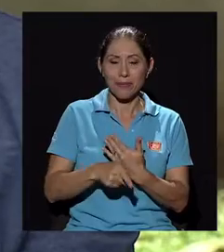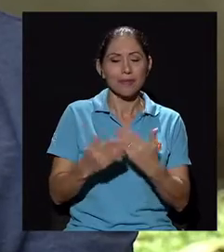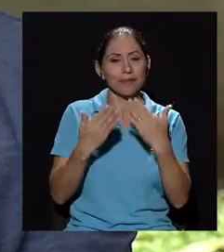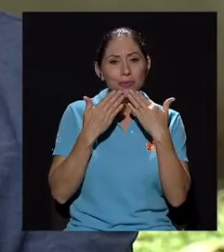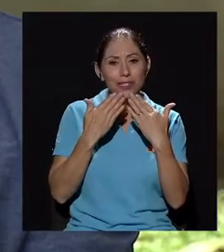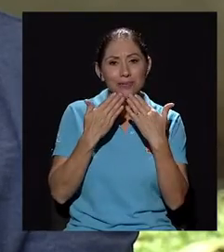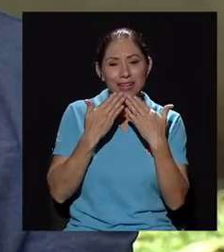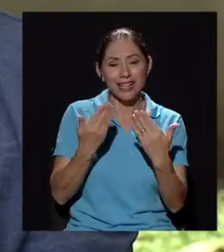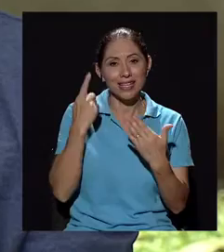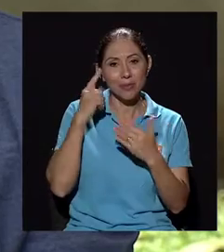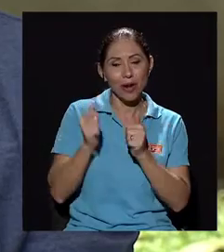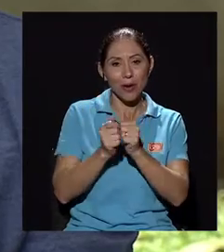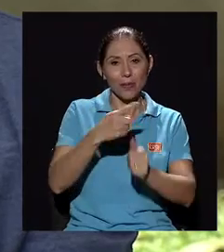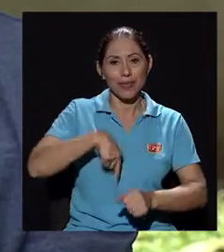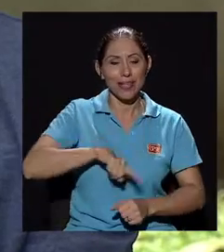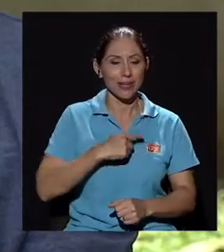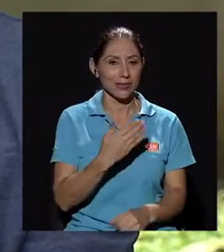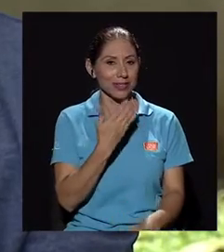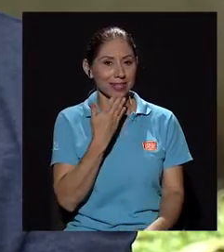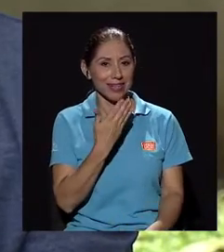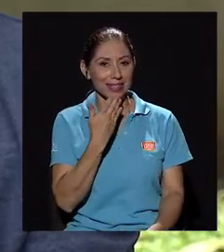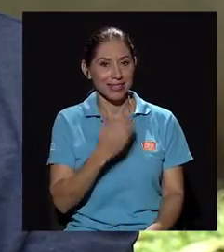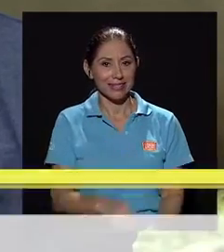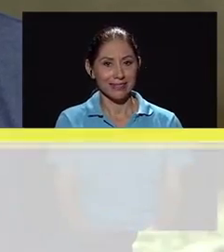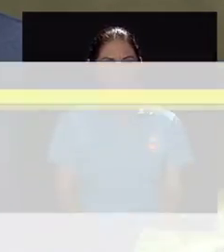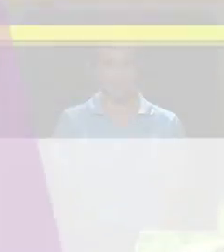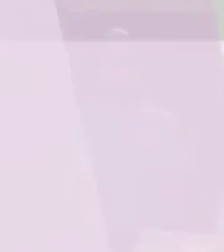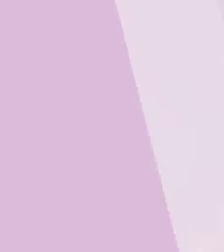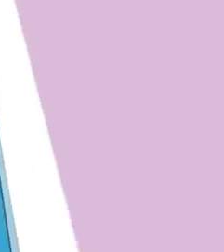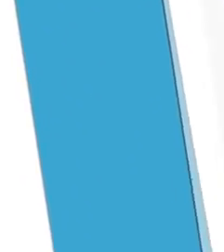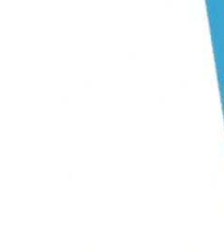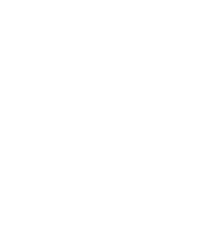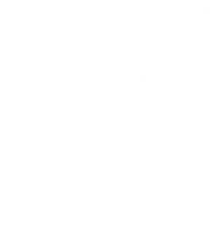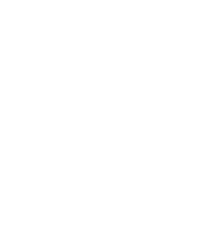Gracias. Muchísimas gracias por acompañarnos. Gracias.